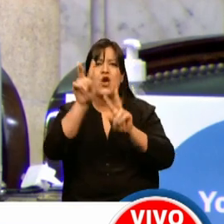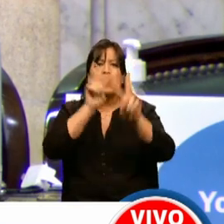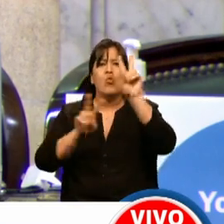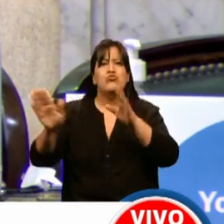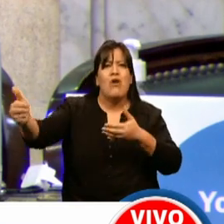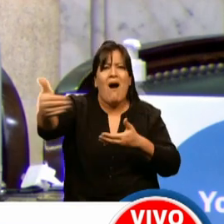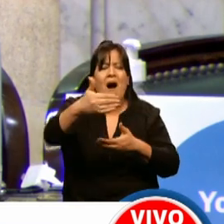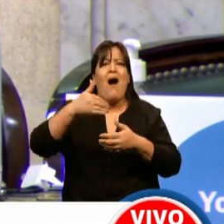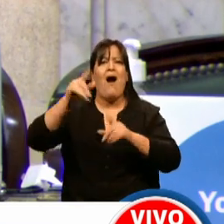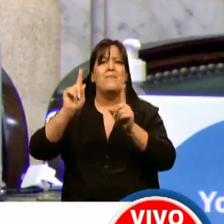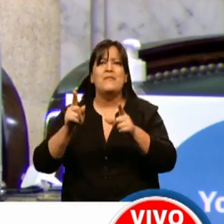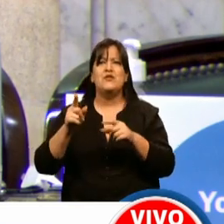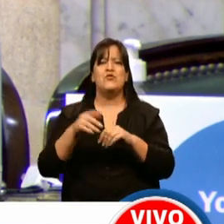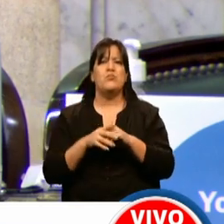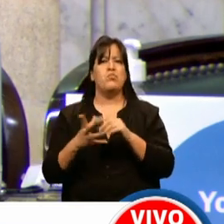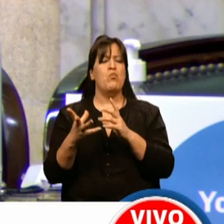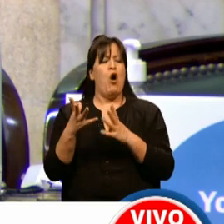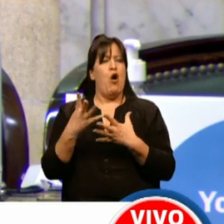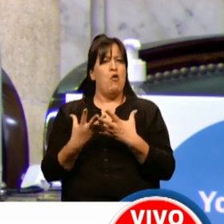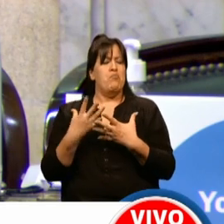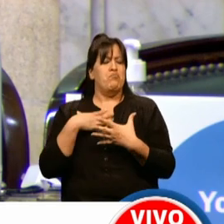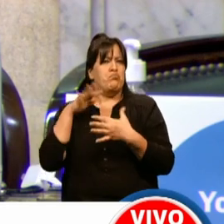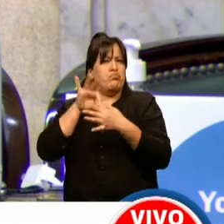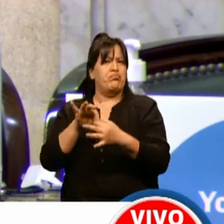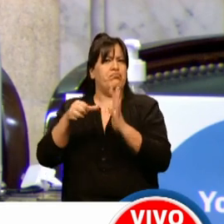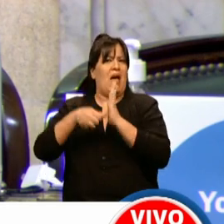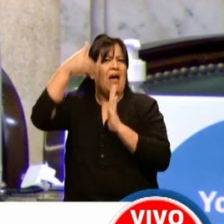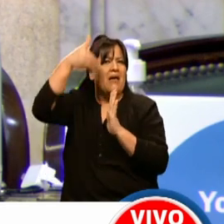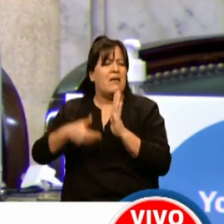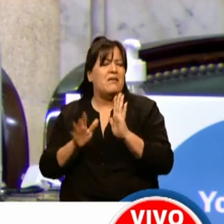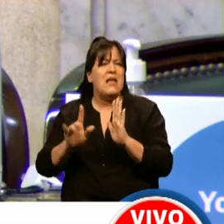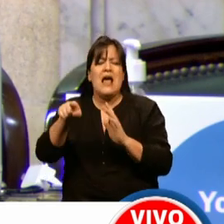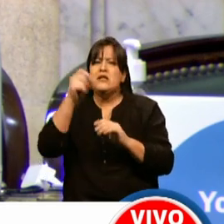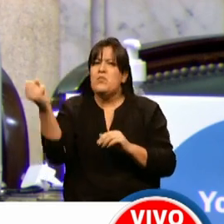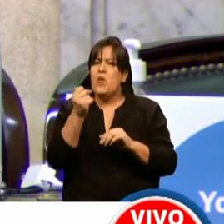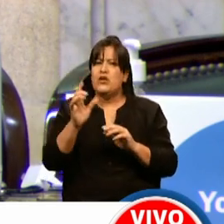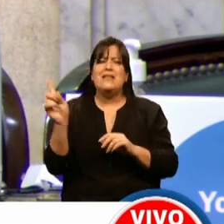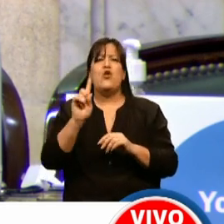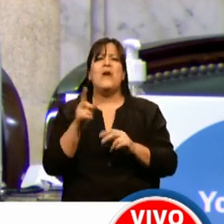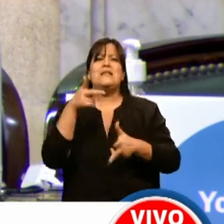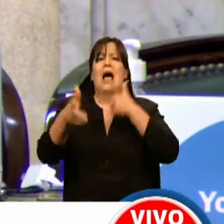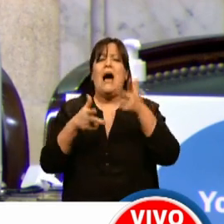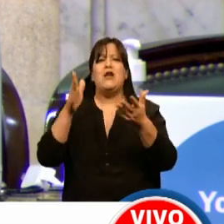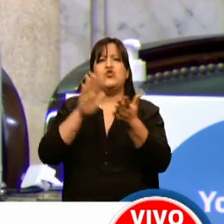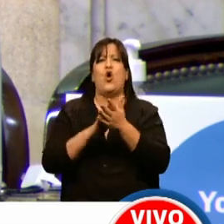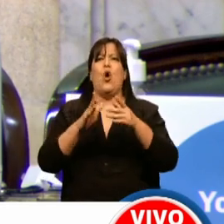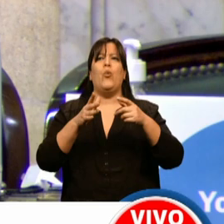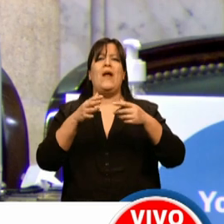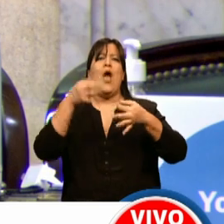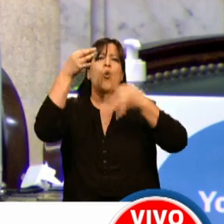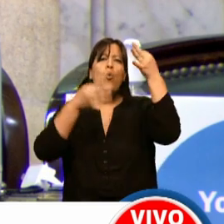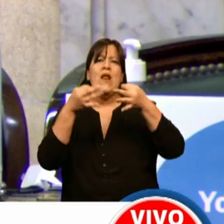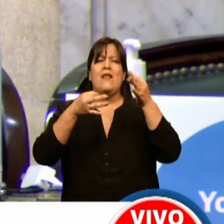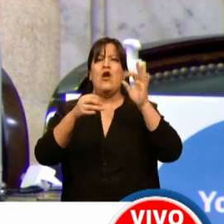universo nos quieren decir autopercibido es clave esto también no estamos diciendo que la acción jurídica es la que va a